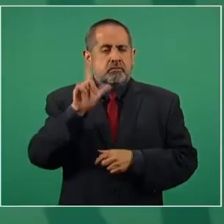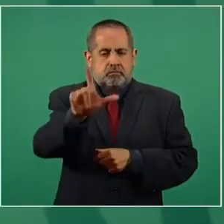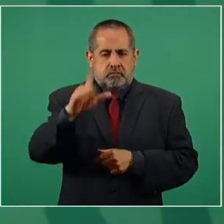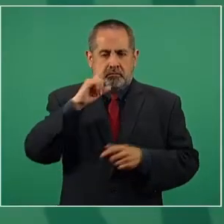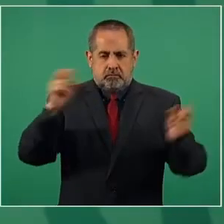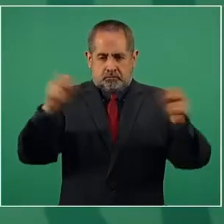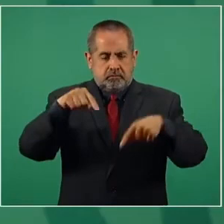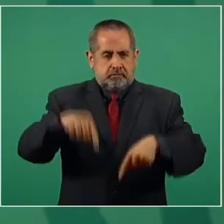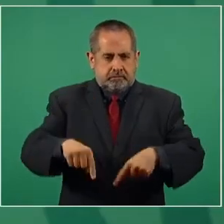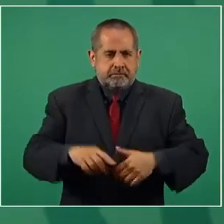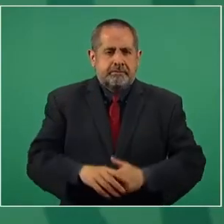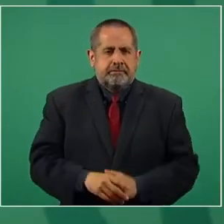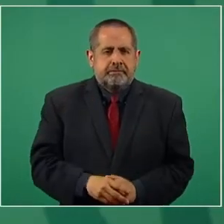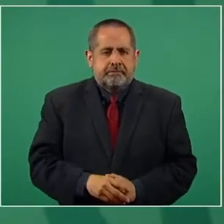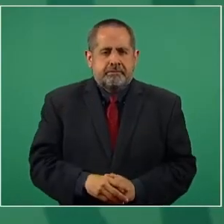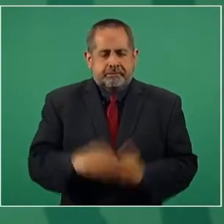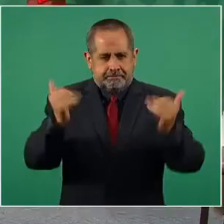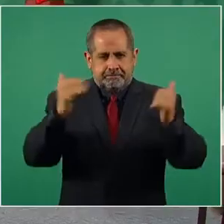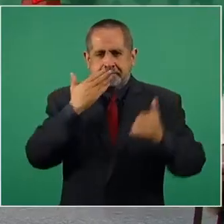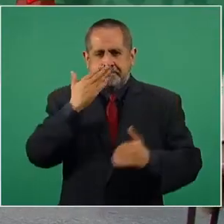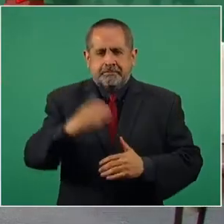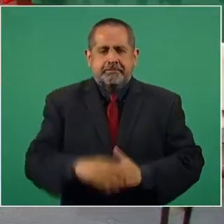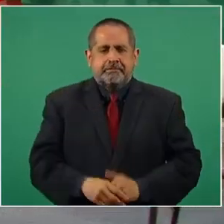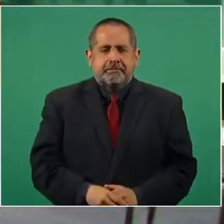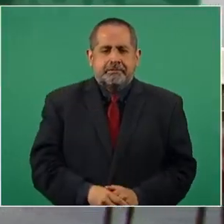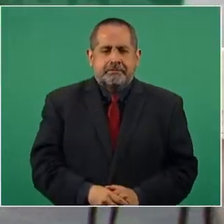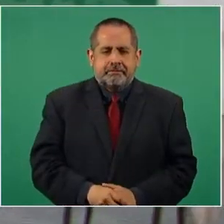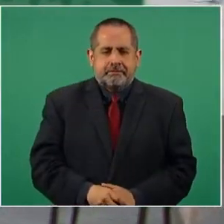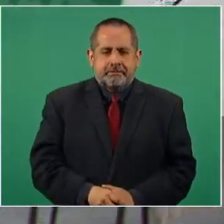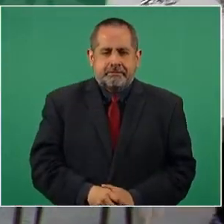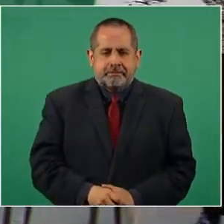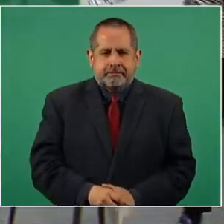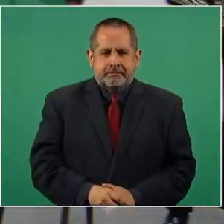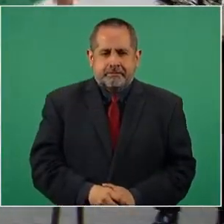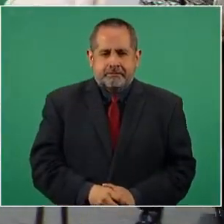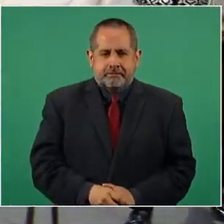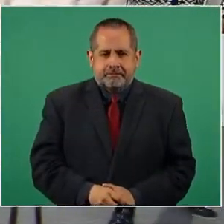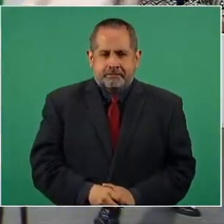aquí de nuevo. Que la pasen bien. Sí.